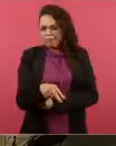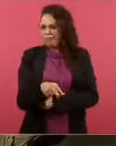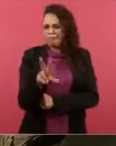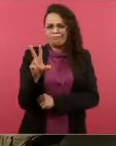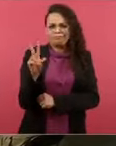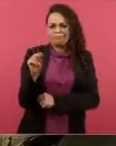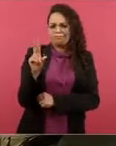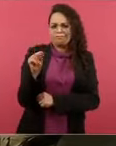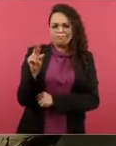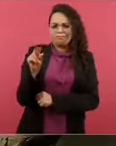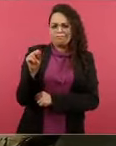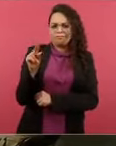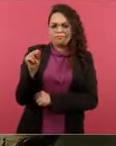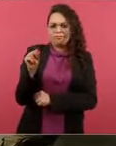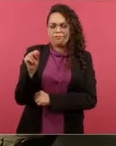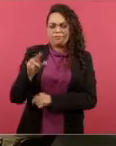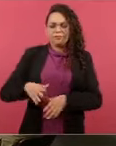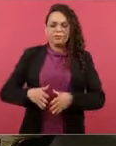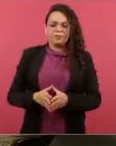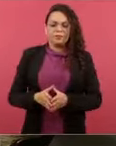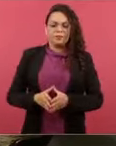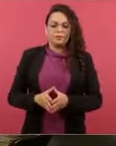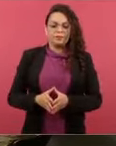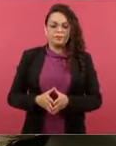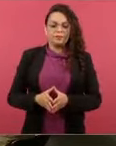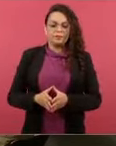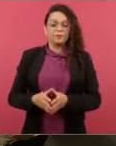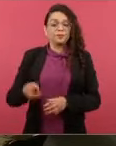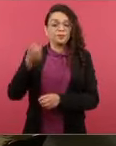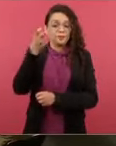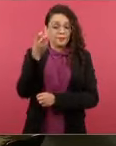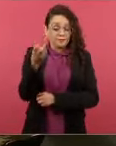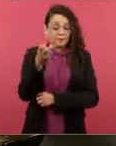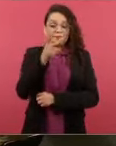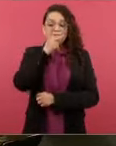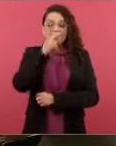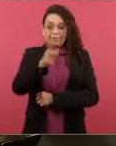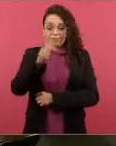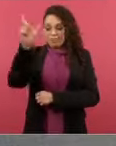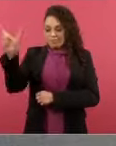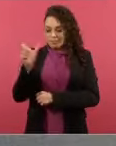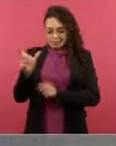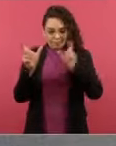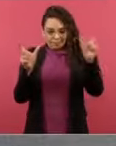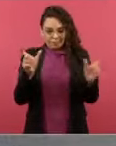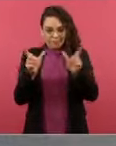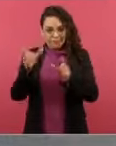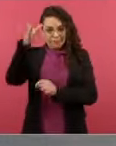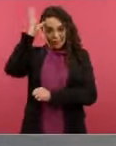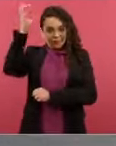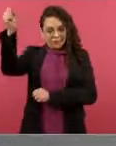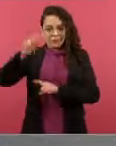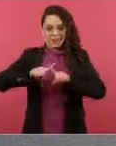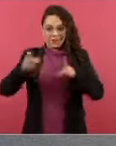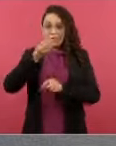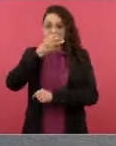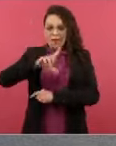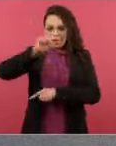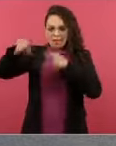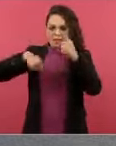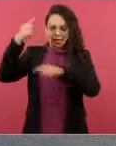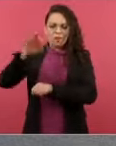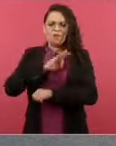somos sujetos históricos. Bueno, pero ese ya es un pleito conceptual, padres, que luego lo analizaremos.